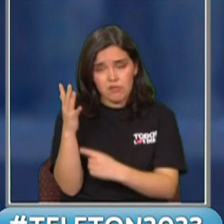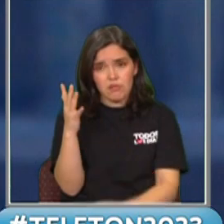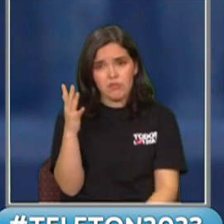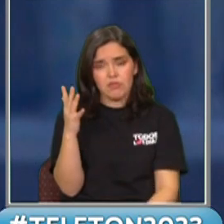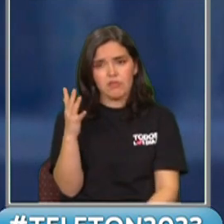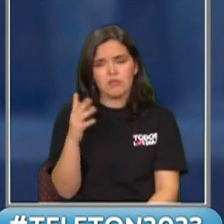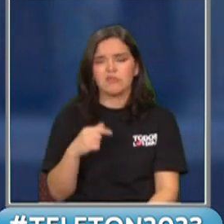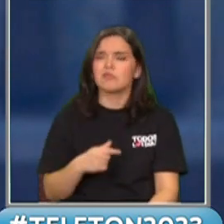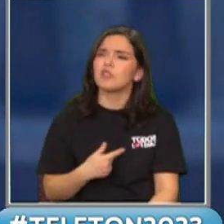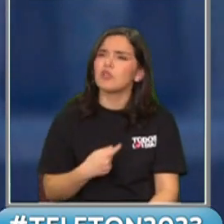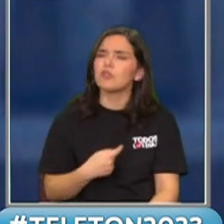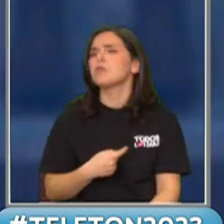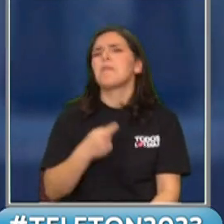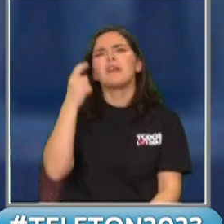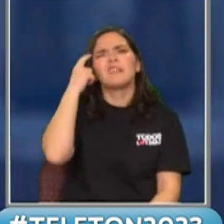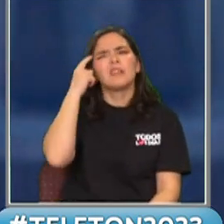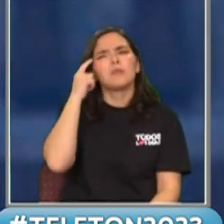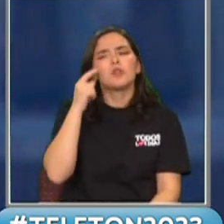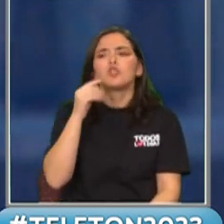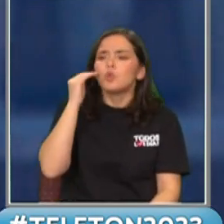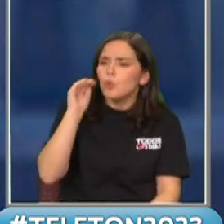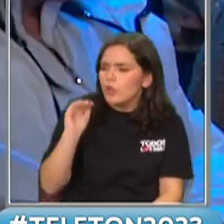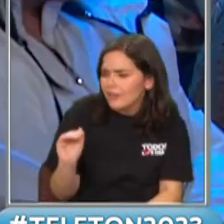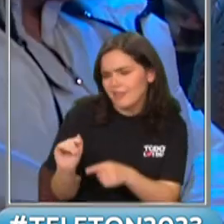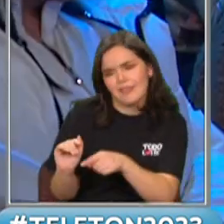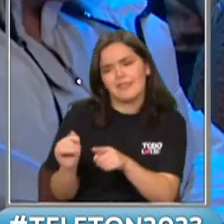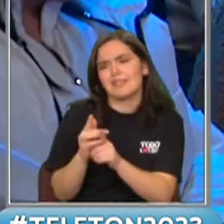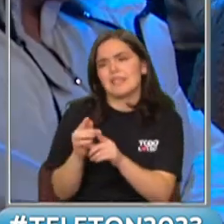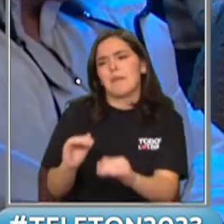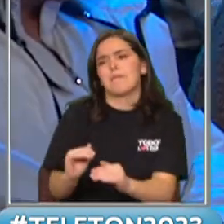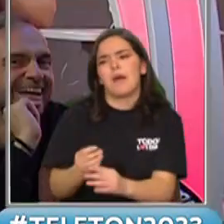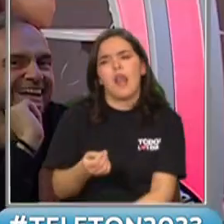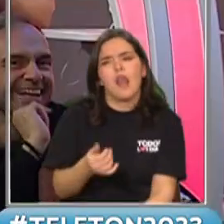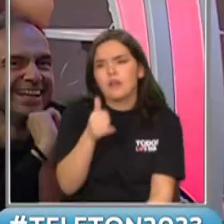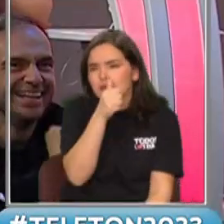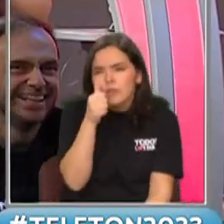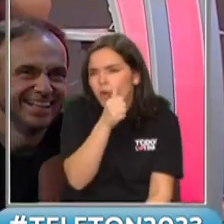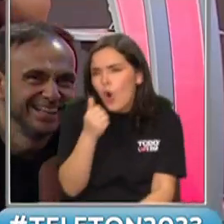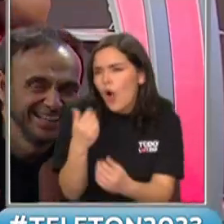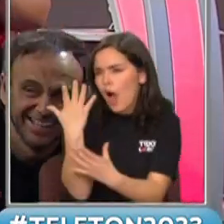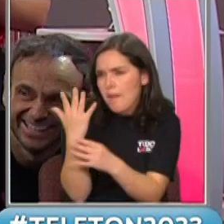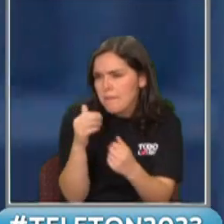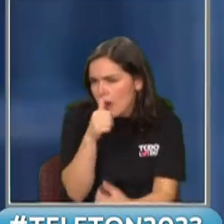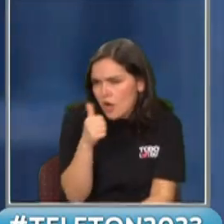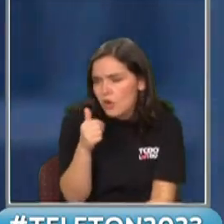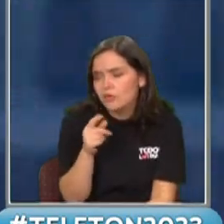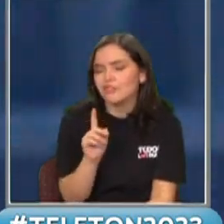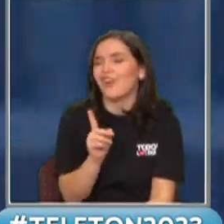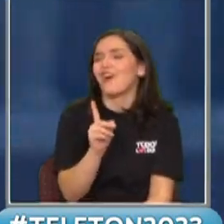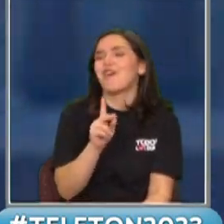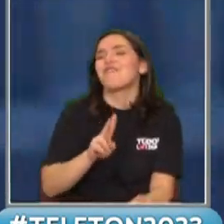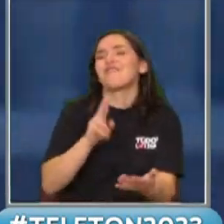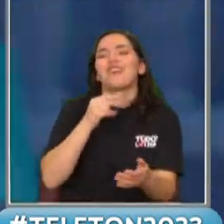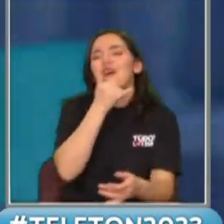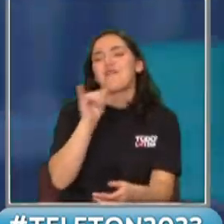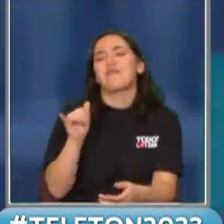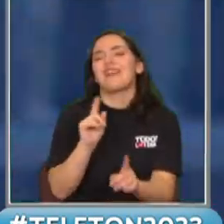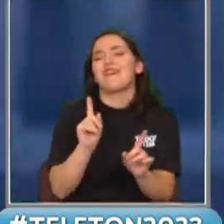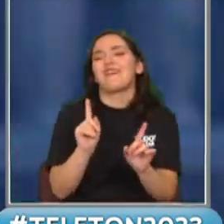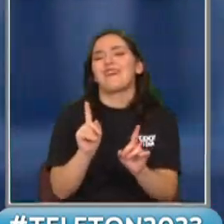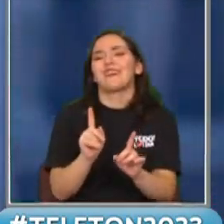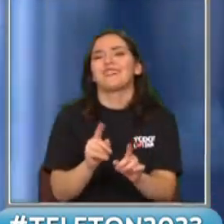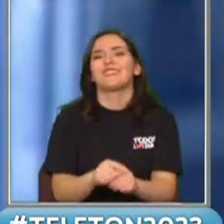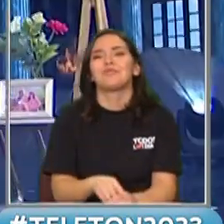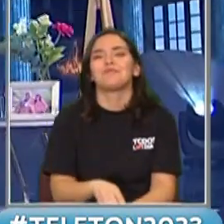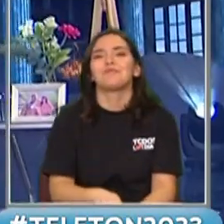mano dije hija Eres muy chica para consumir drogas Ah no no no no no no no le dije eso le